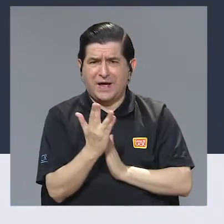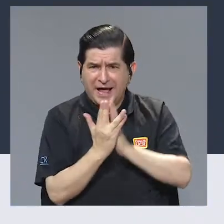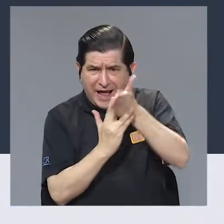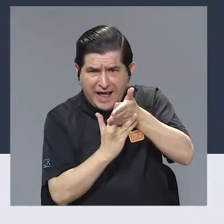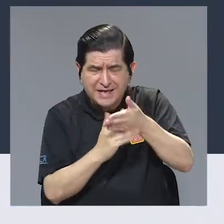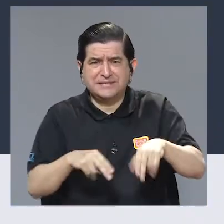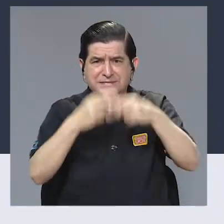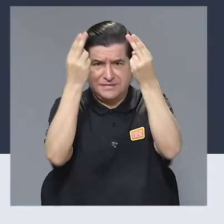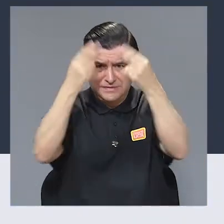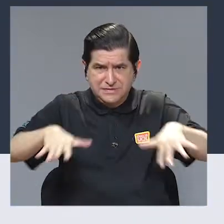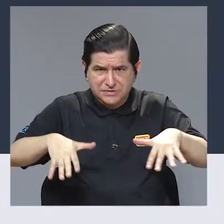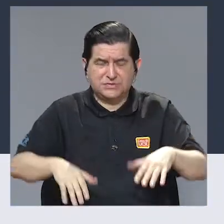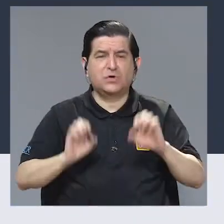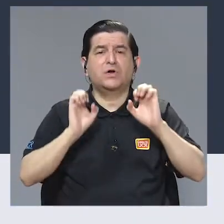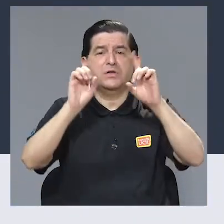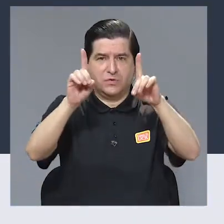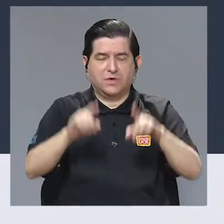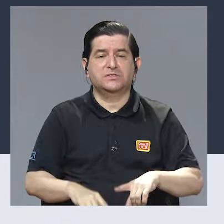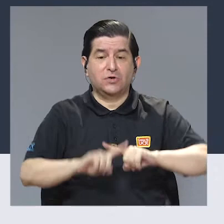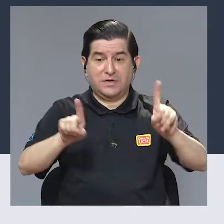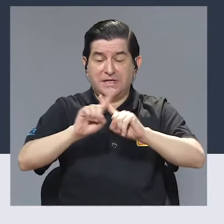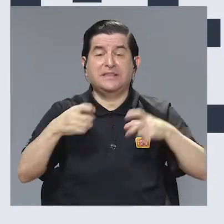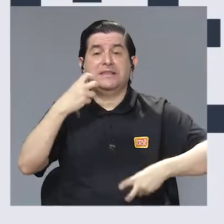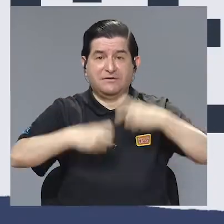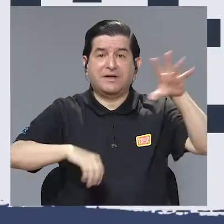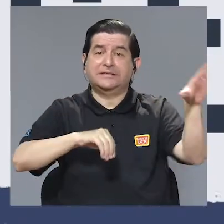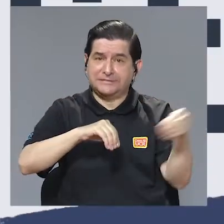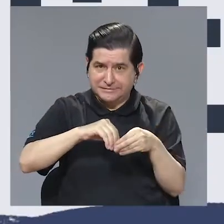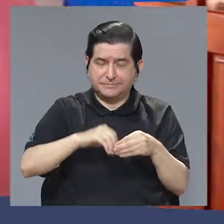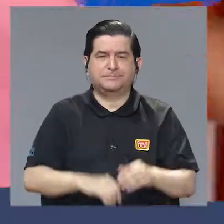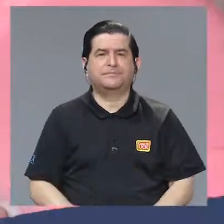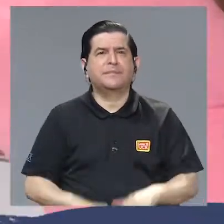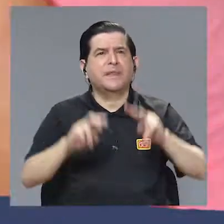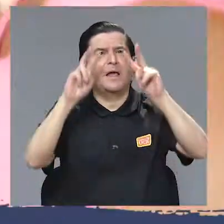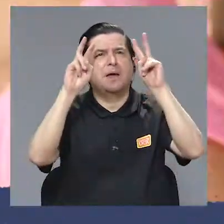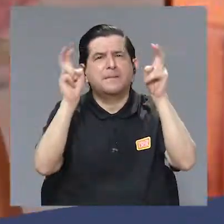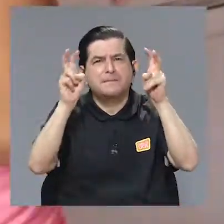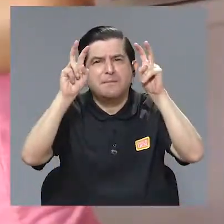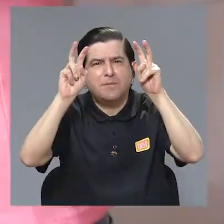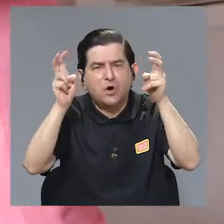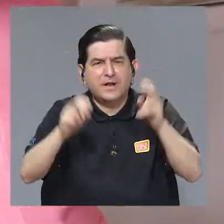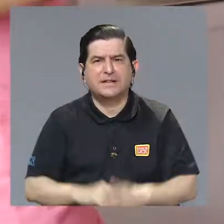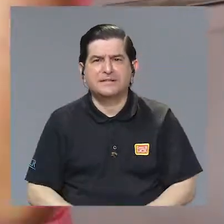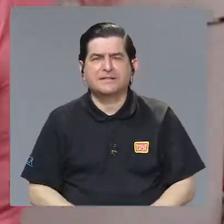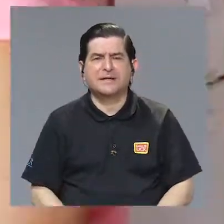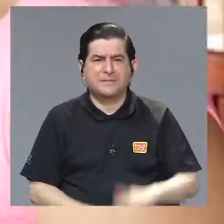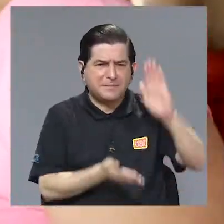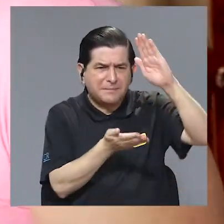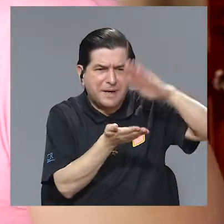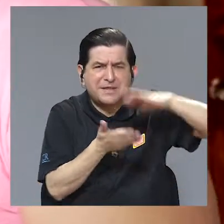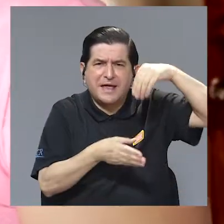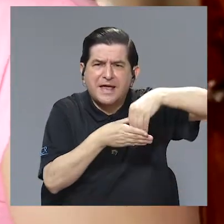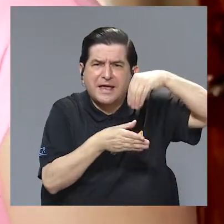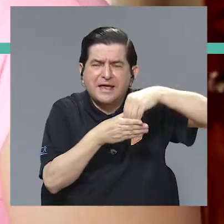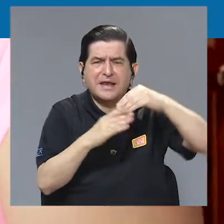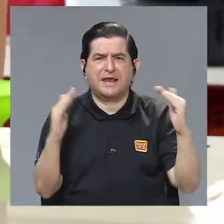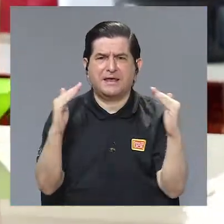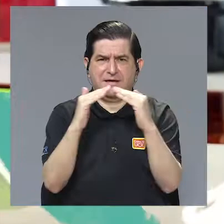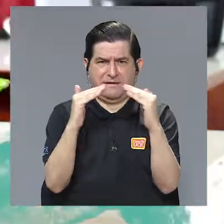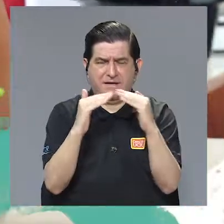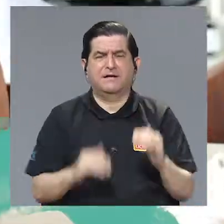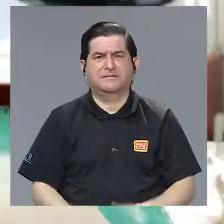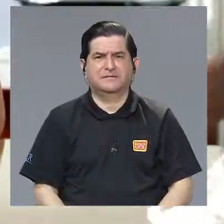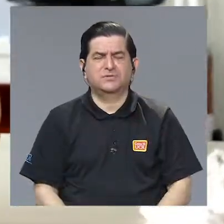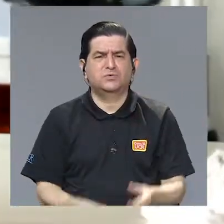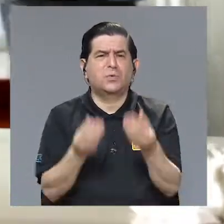desigualdad en el acceso digital y educativo, entre otras problemáticas. Por el tema justamente de la disminución de los ingresos en el hogar,